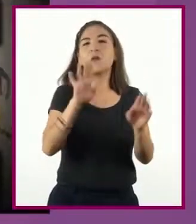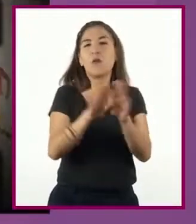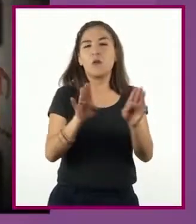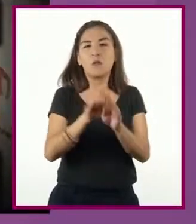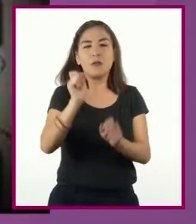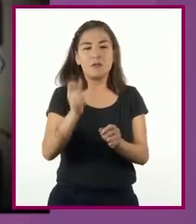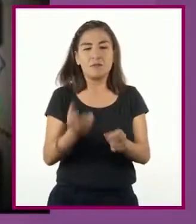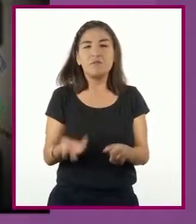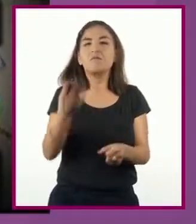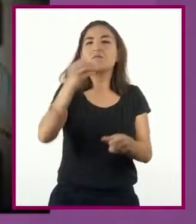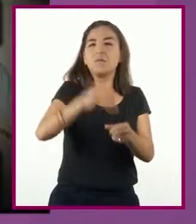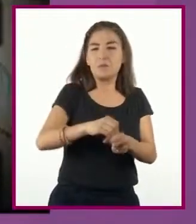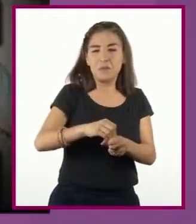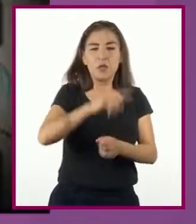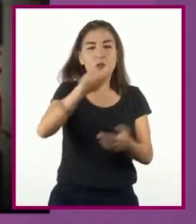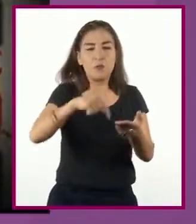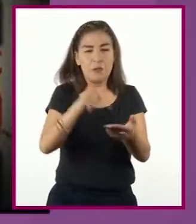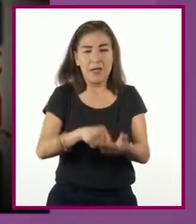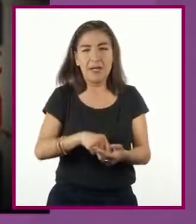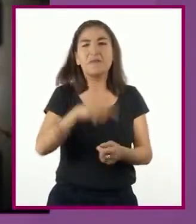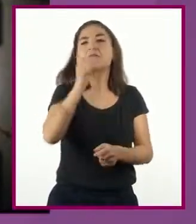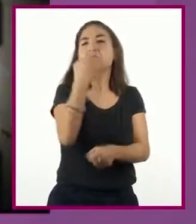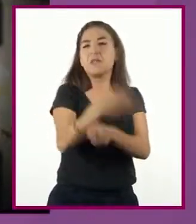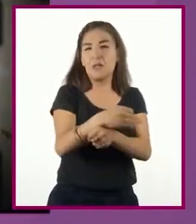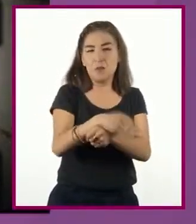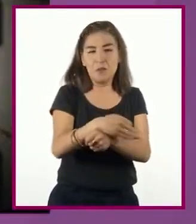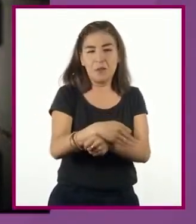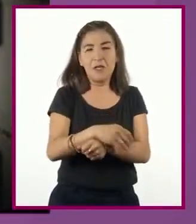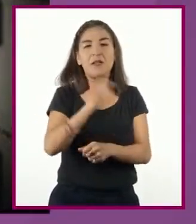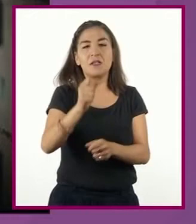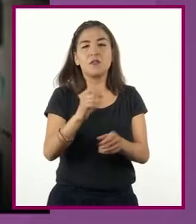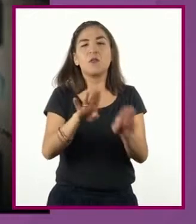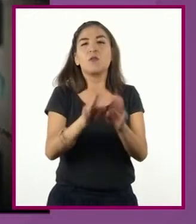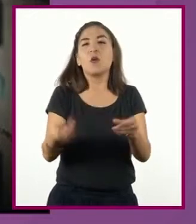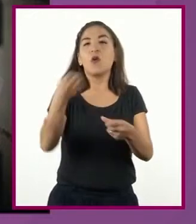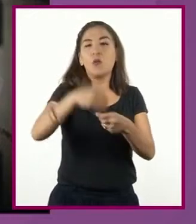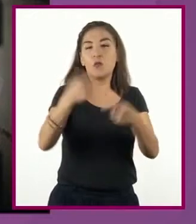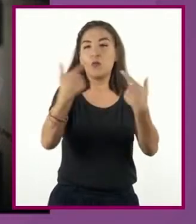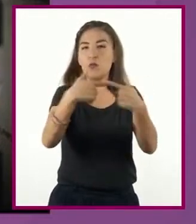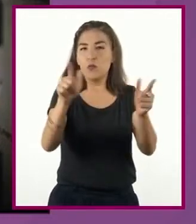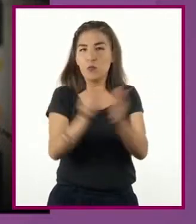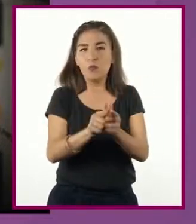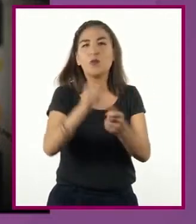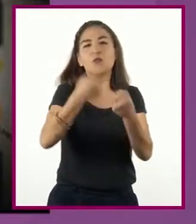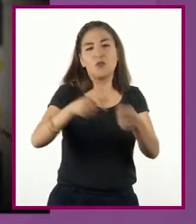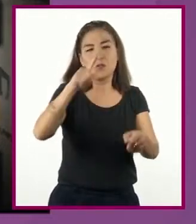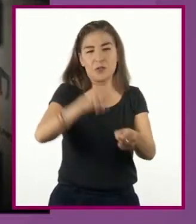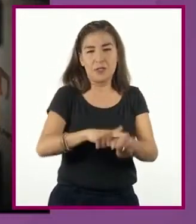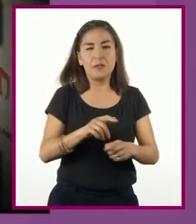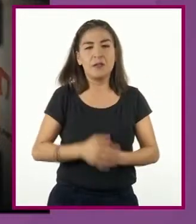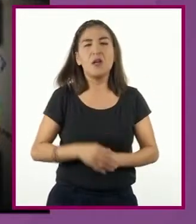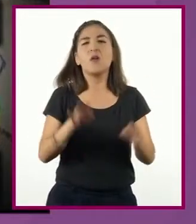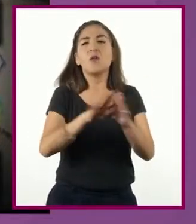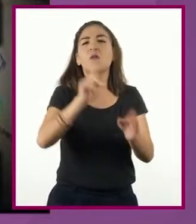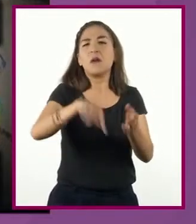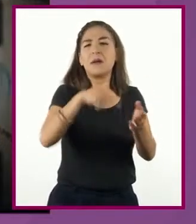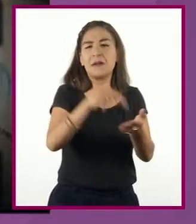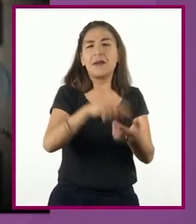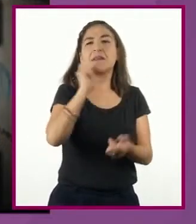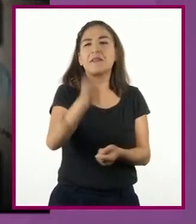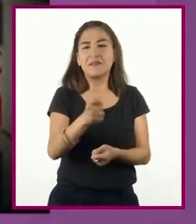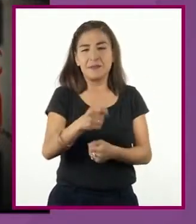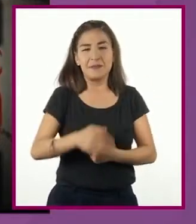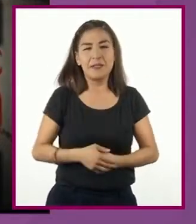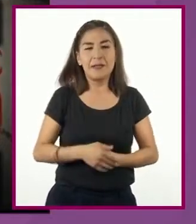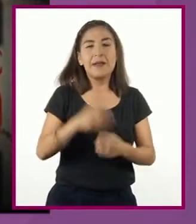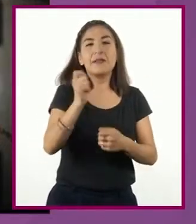espacial, el vínculo de integración temporal y el vínculo de integración grupal o social. El vínculo de integración espacial se refiere a la manera en